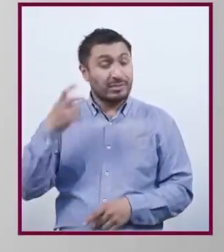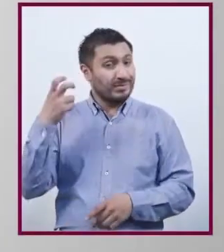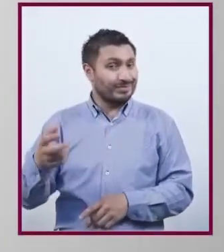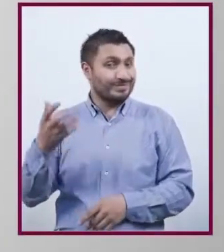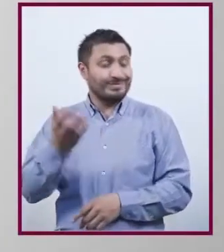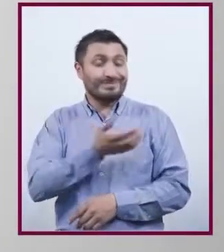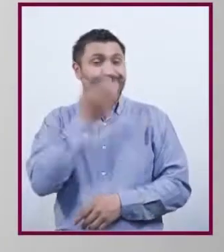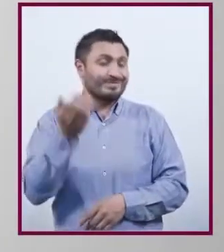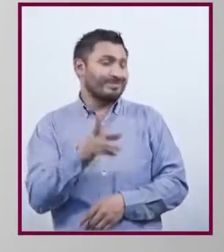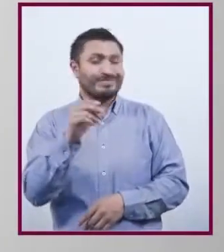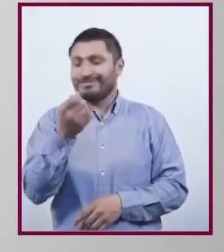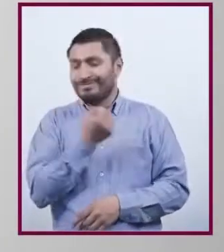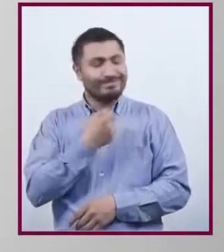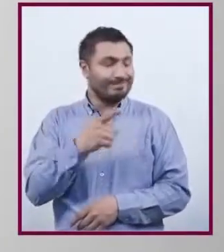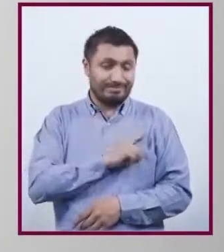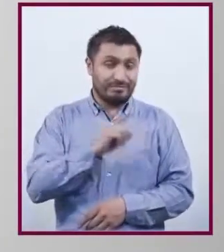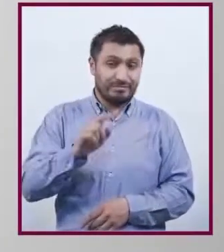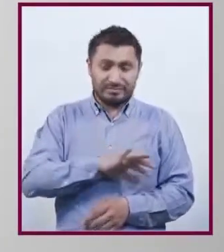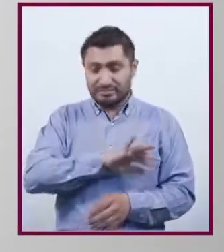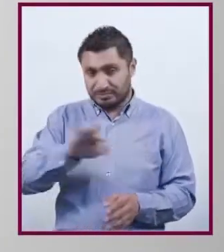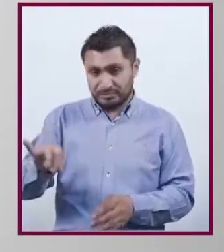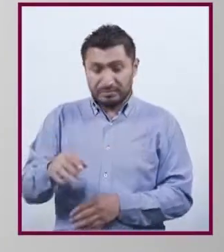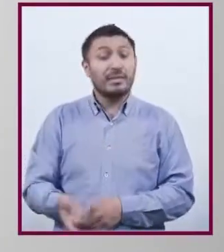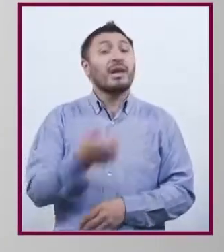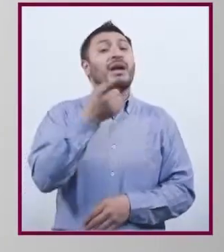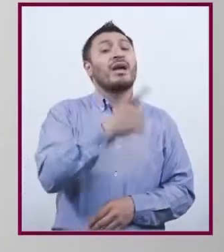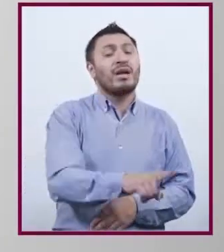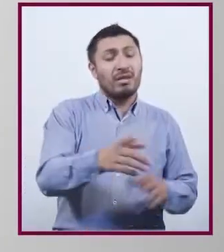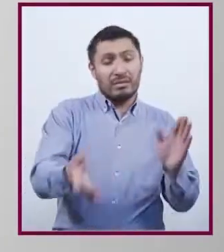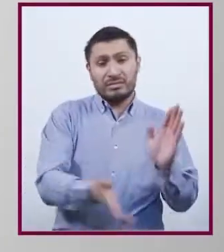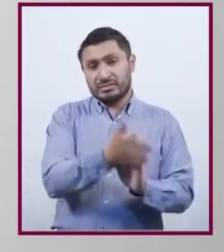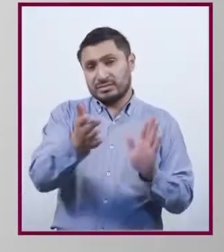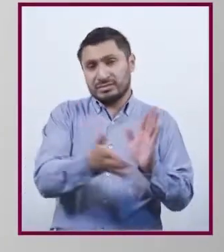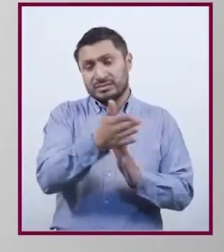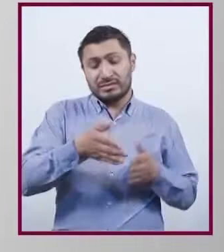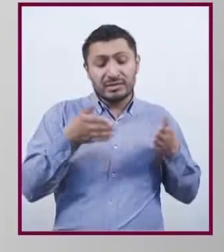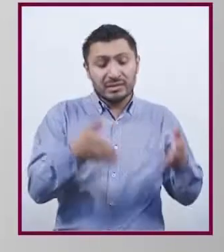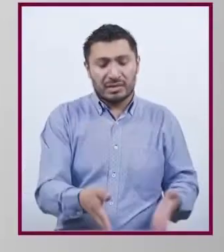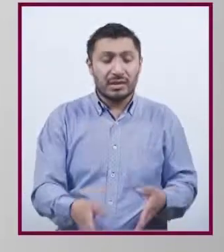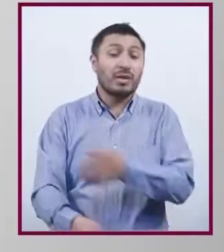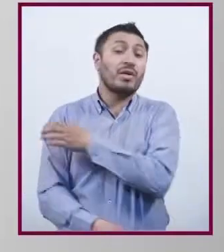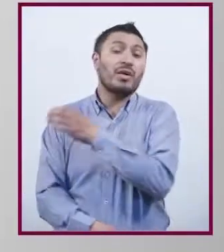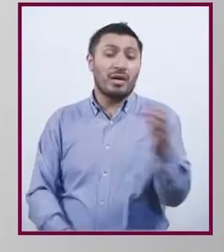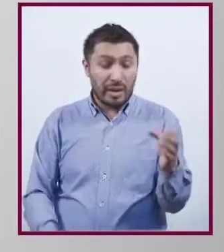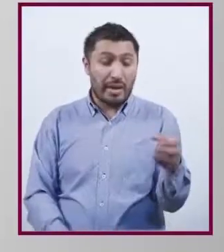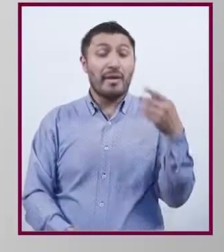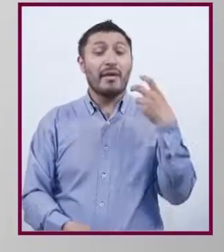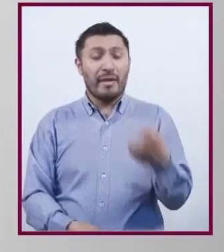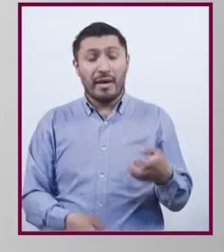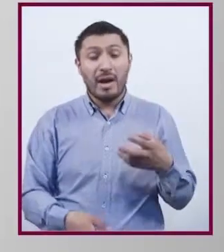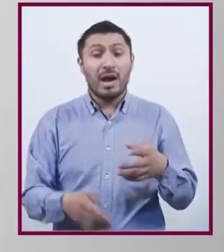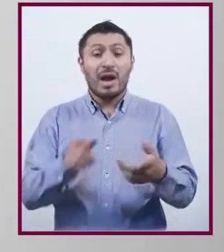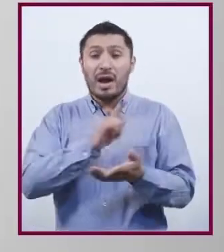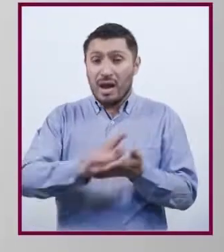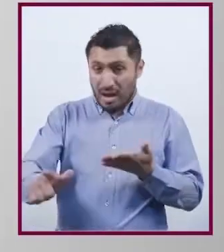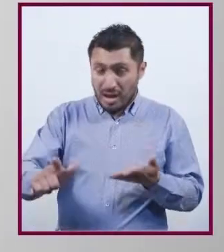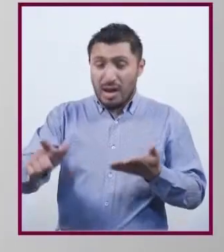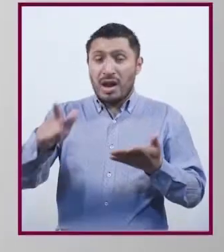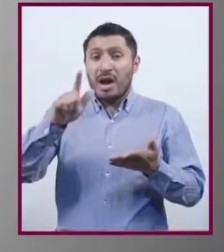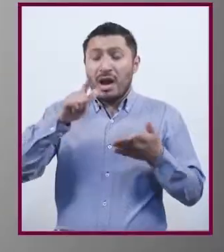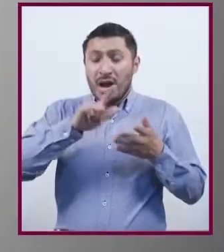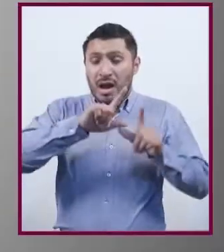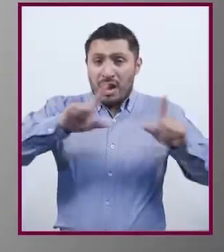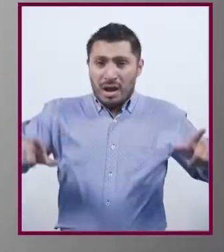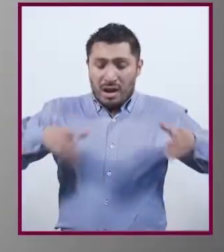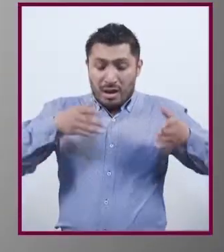en las iglesias, dado que esta costumbre era insalubre. Y por otro lado, la orden de construir cementerios rurales, y